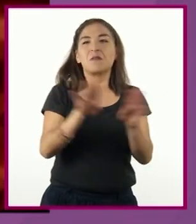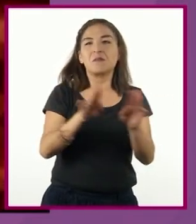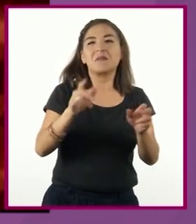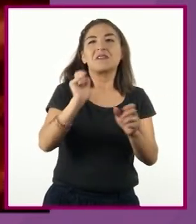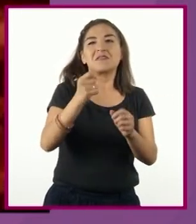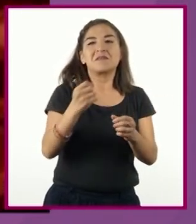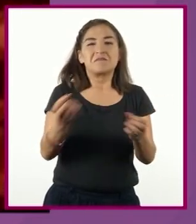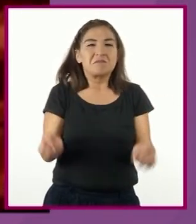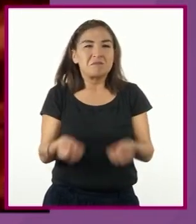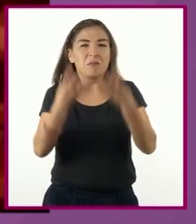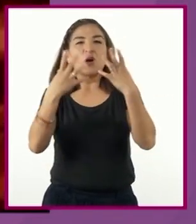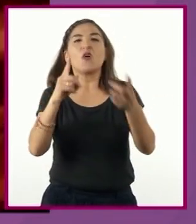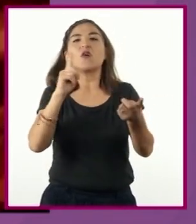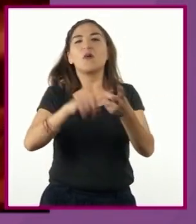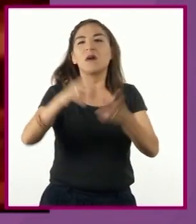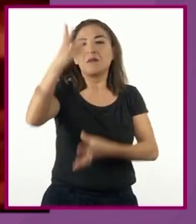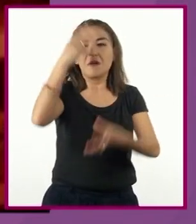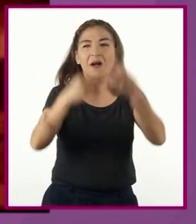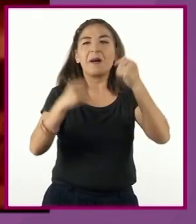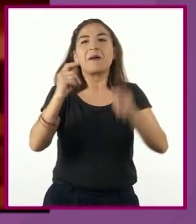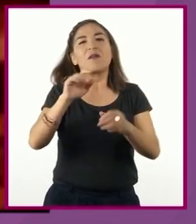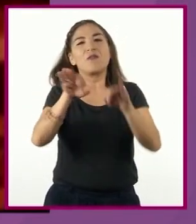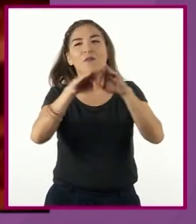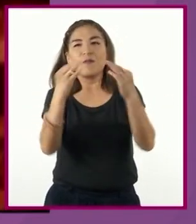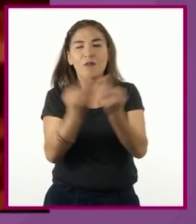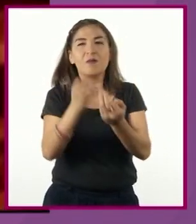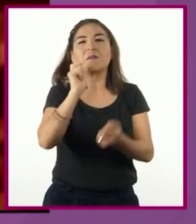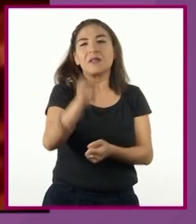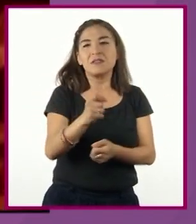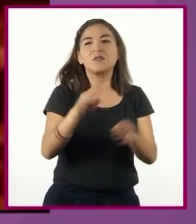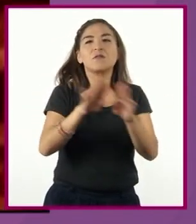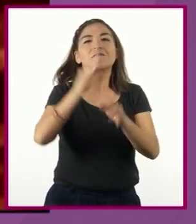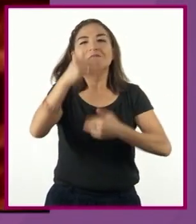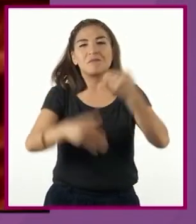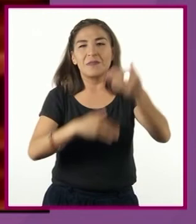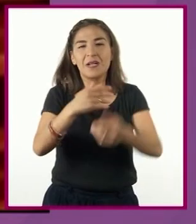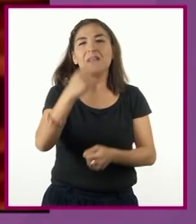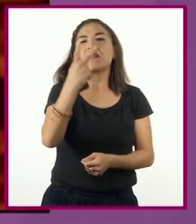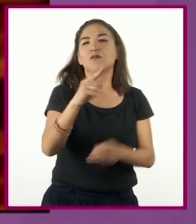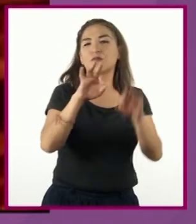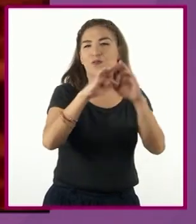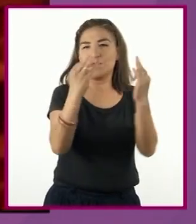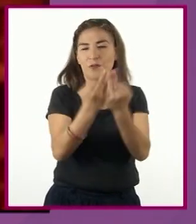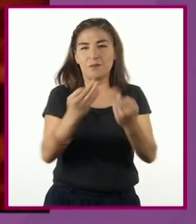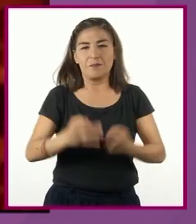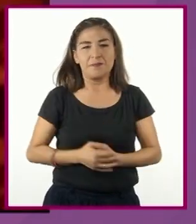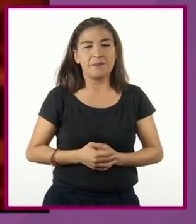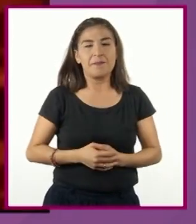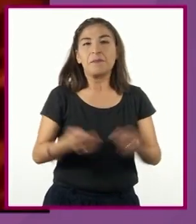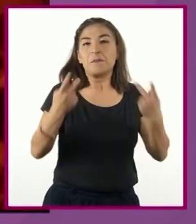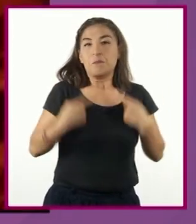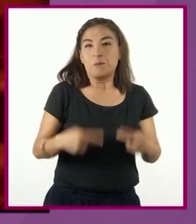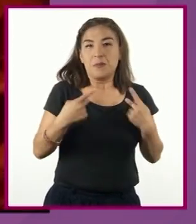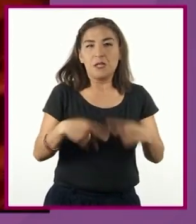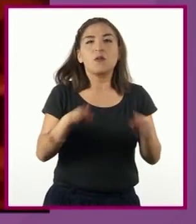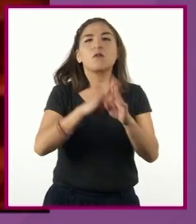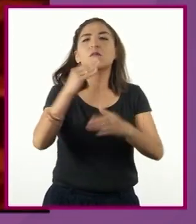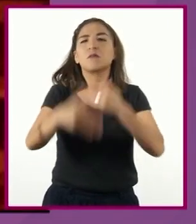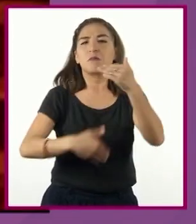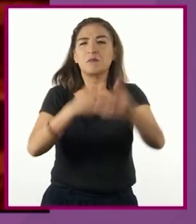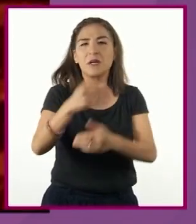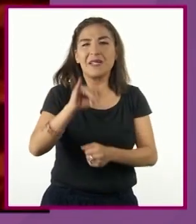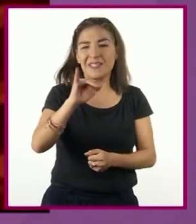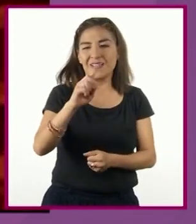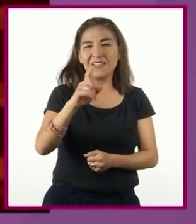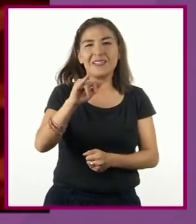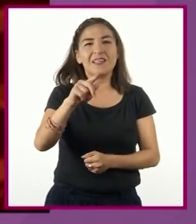individuos de donde aprender a ser de una o de otra forma. Es un proceso que se da de dos maneras. El sujeto va construyendo su identidad,